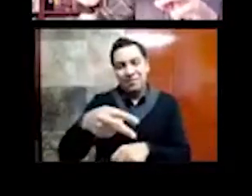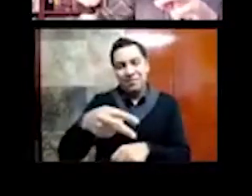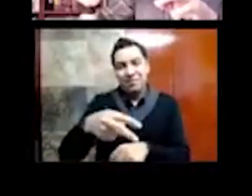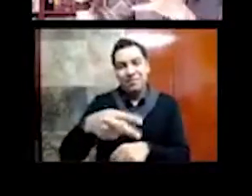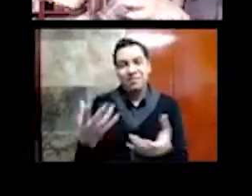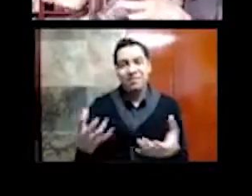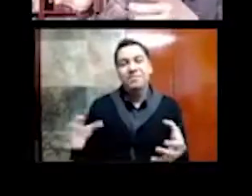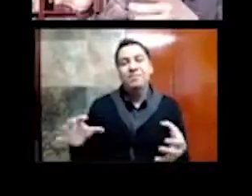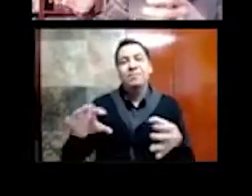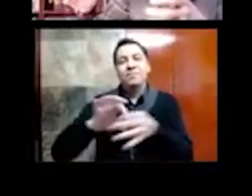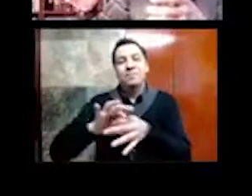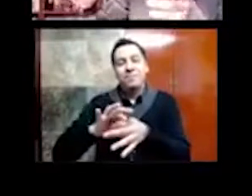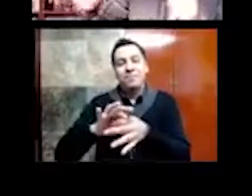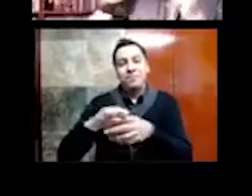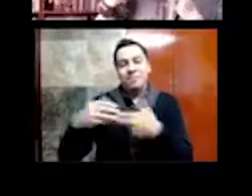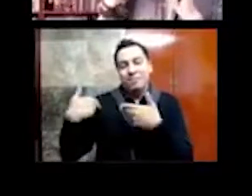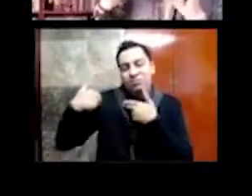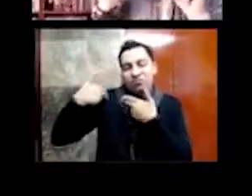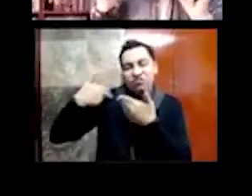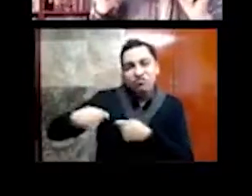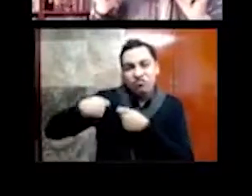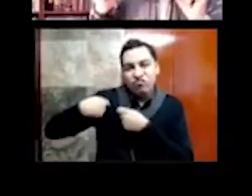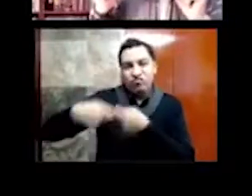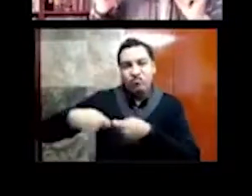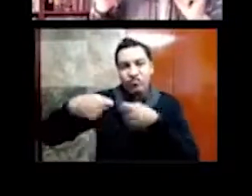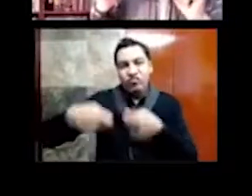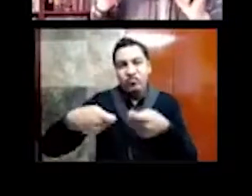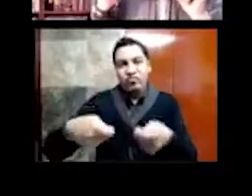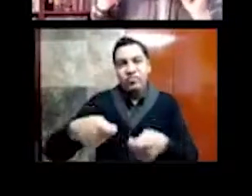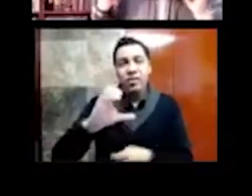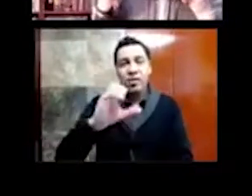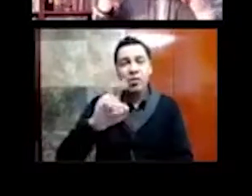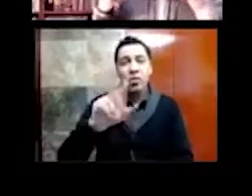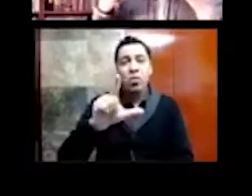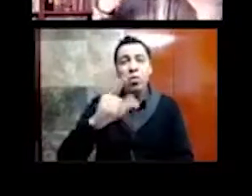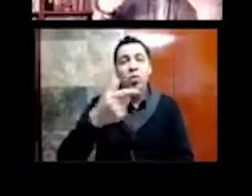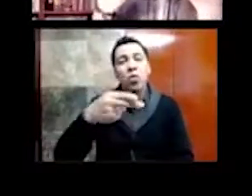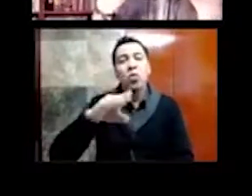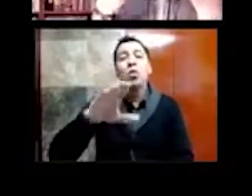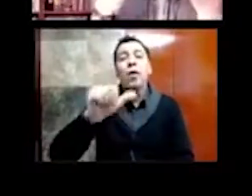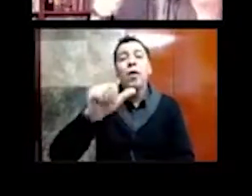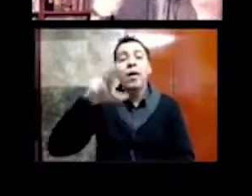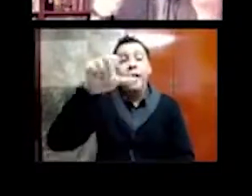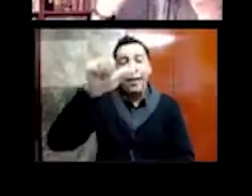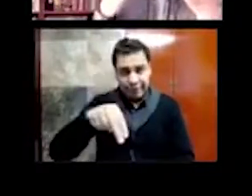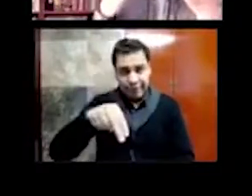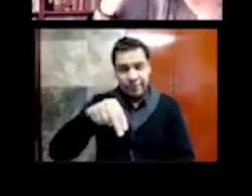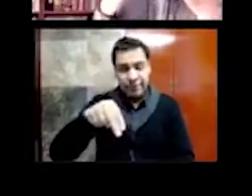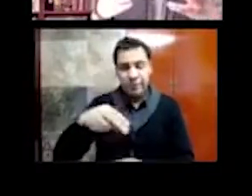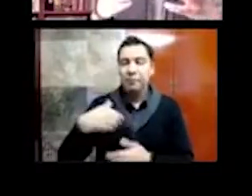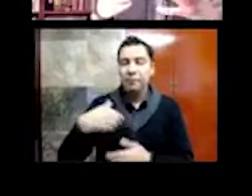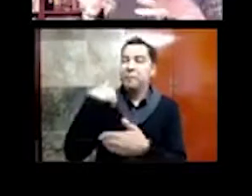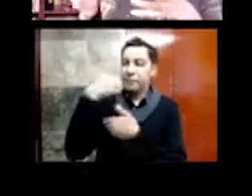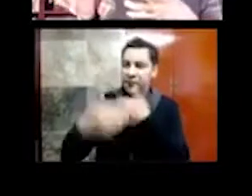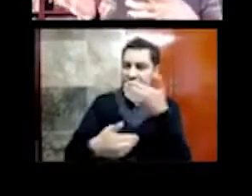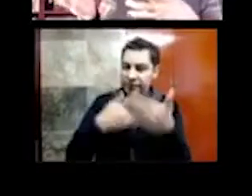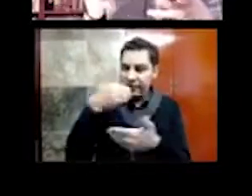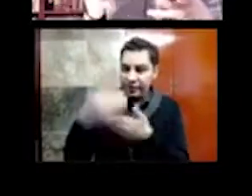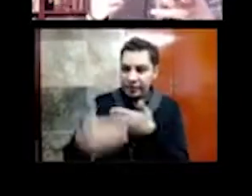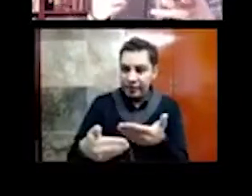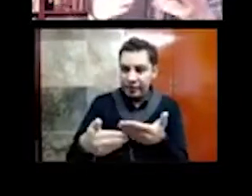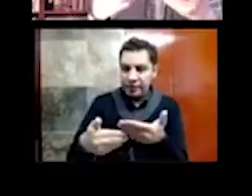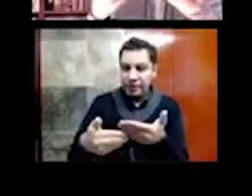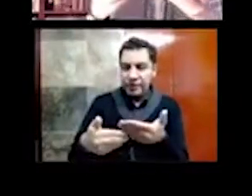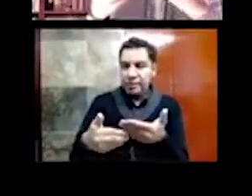vinculación de linaje con los señores de Culhuacán. Más tarde veremos que el primer